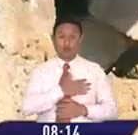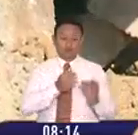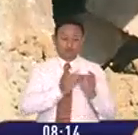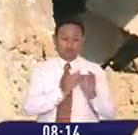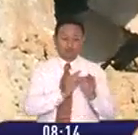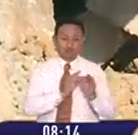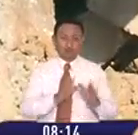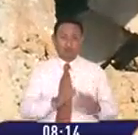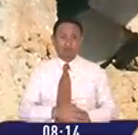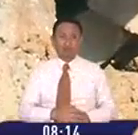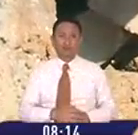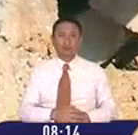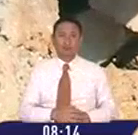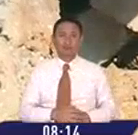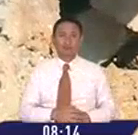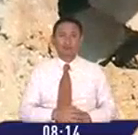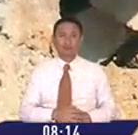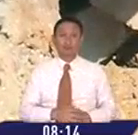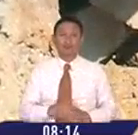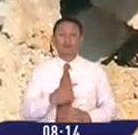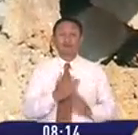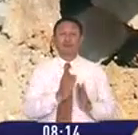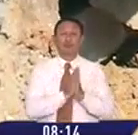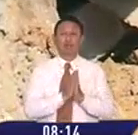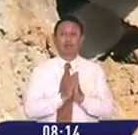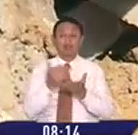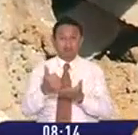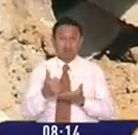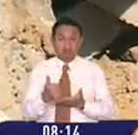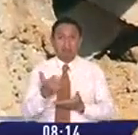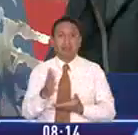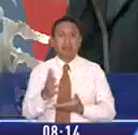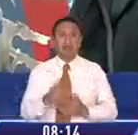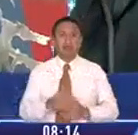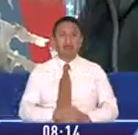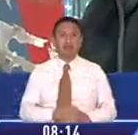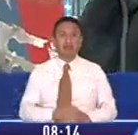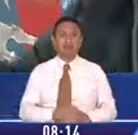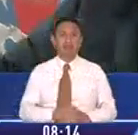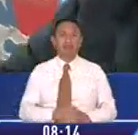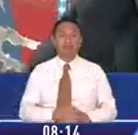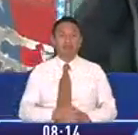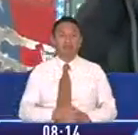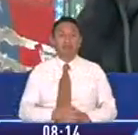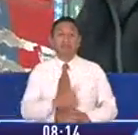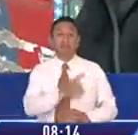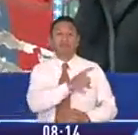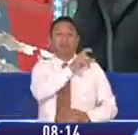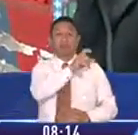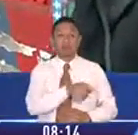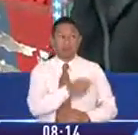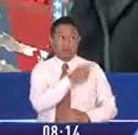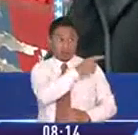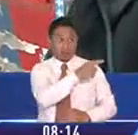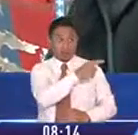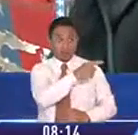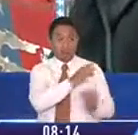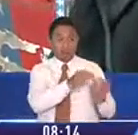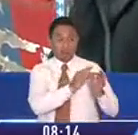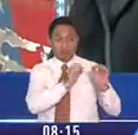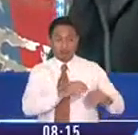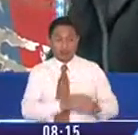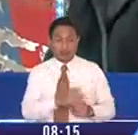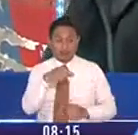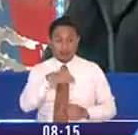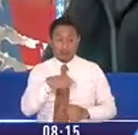sus propios medios. Y es que sus solicitudes no eran atendidas. Porque los señores de allí compusieron, porque esto